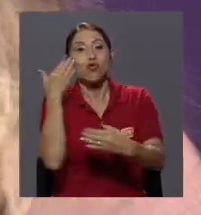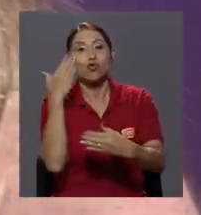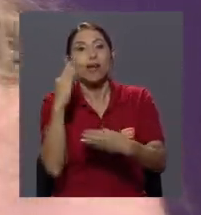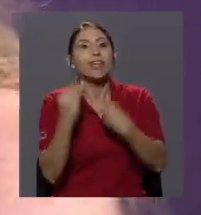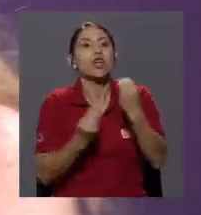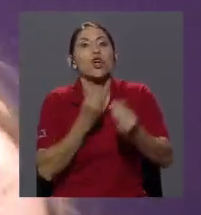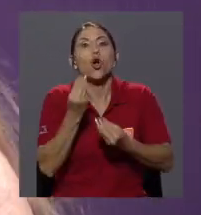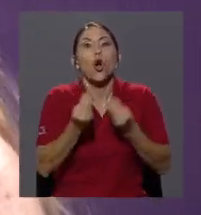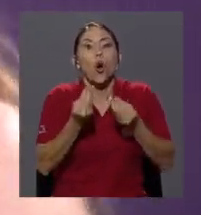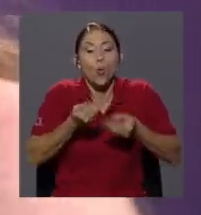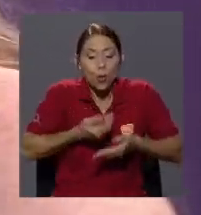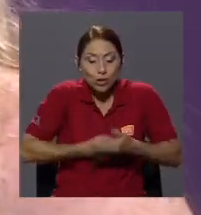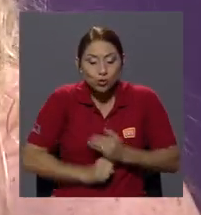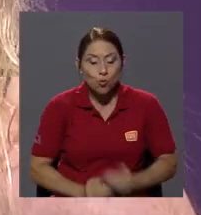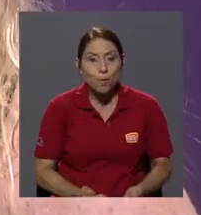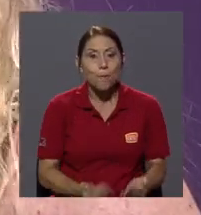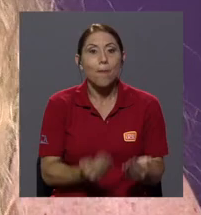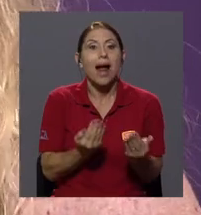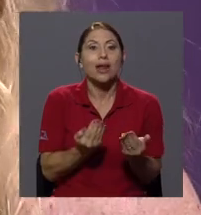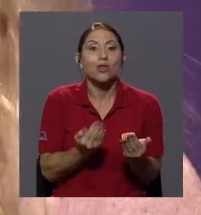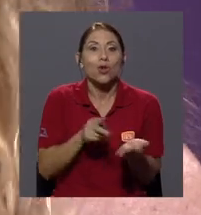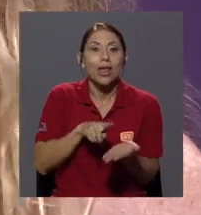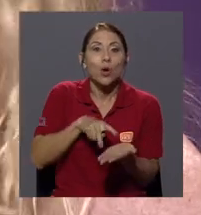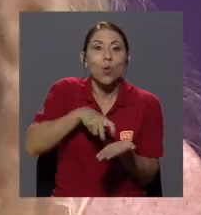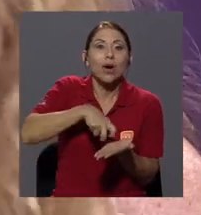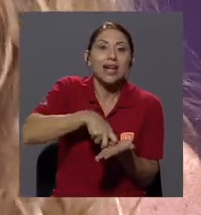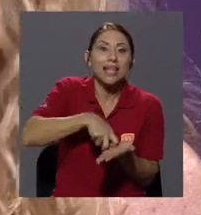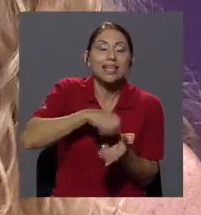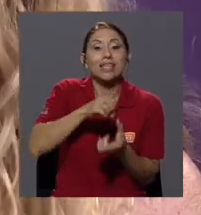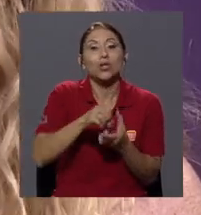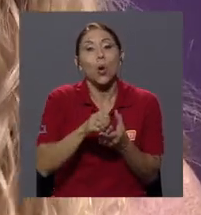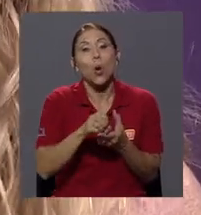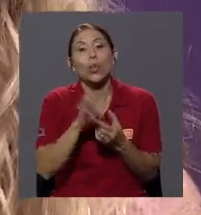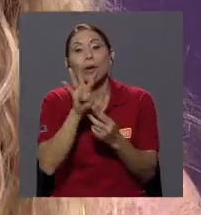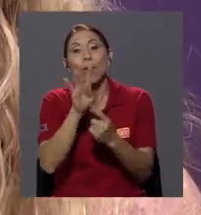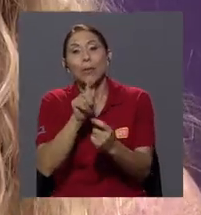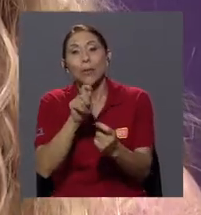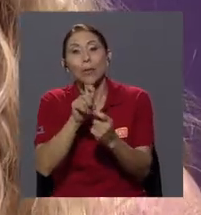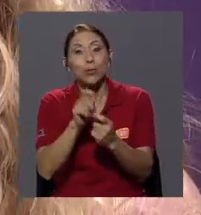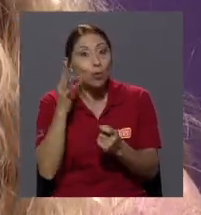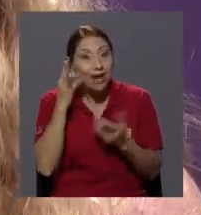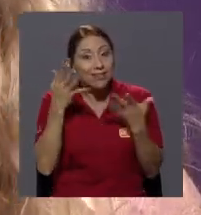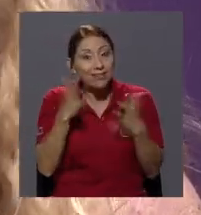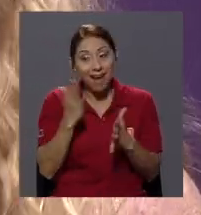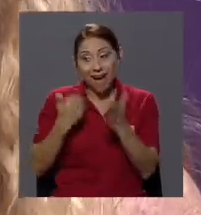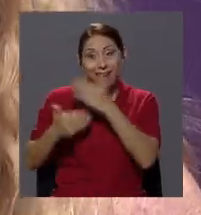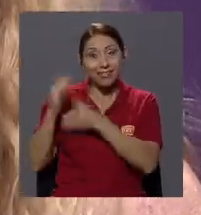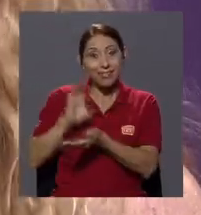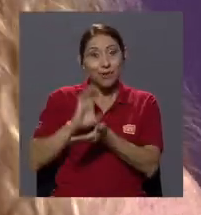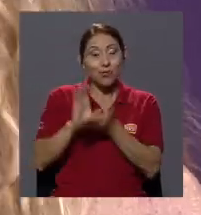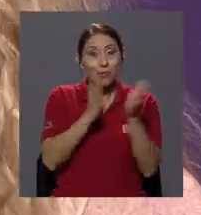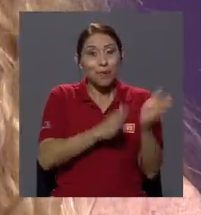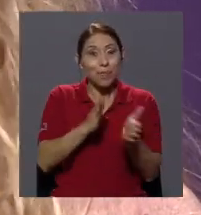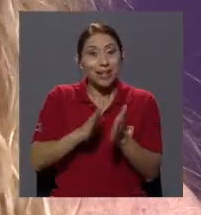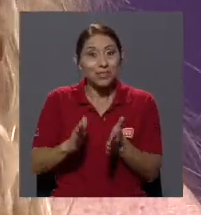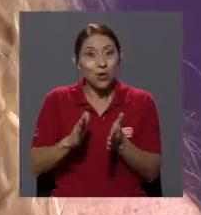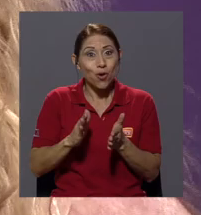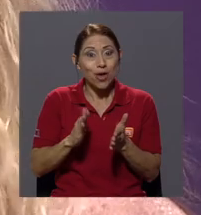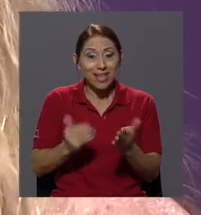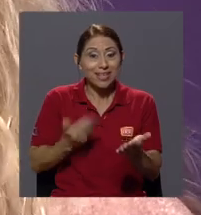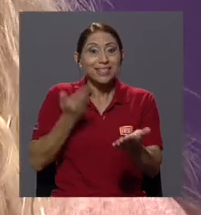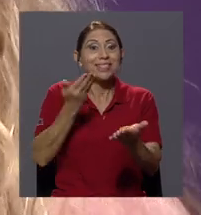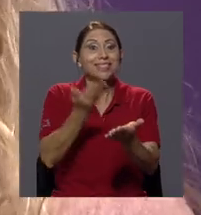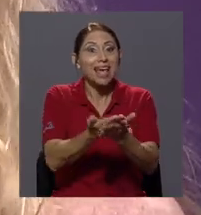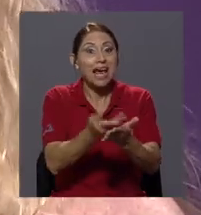es un parto de cuclillas o de cuatro puntos y la mujer que ha practicado eso en su curso de preparación llega y se